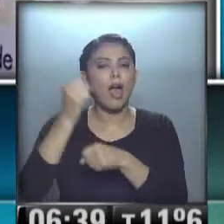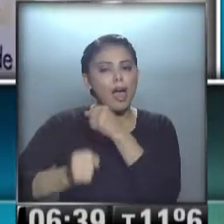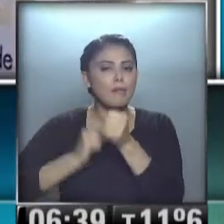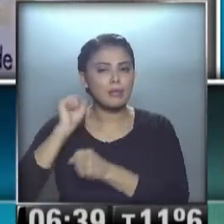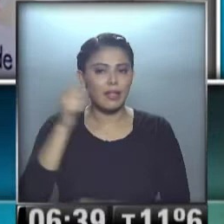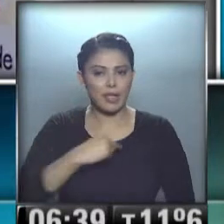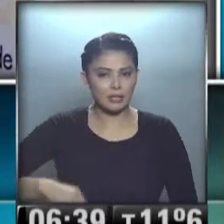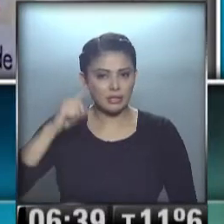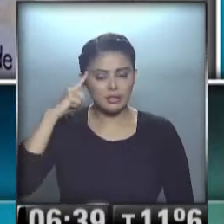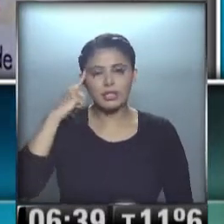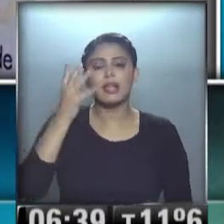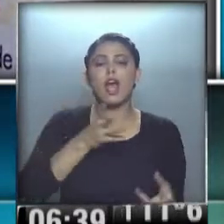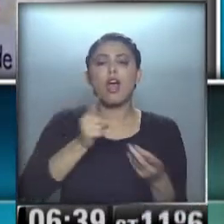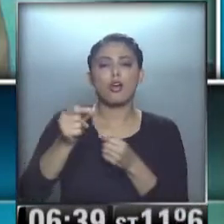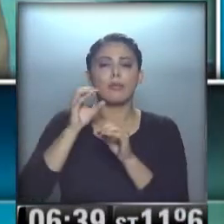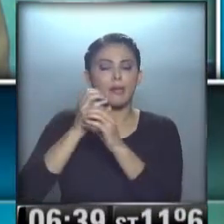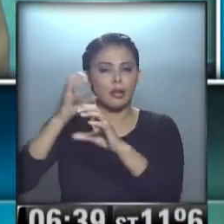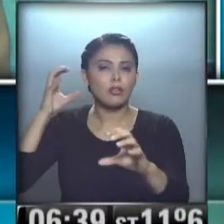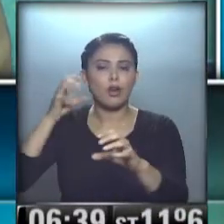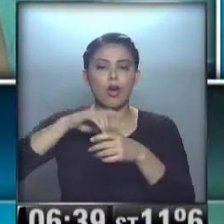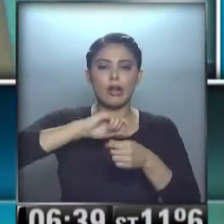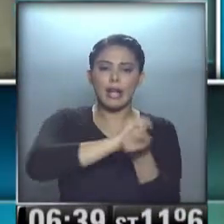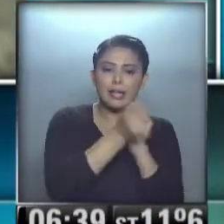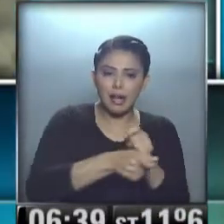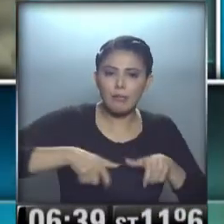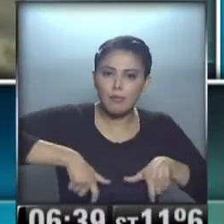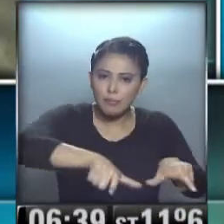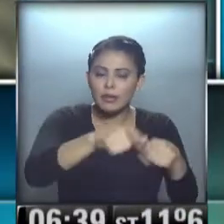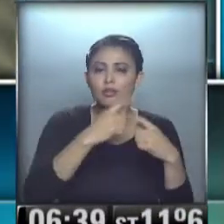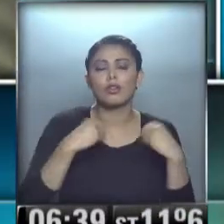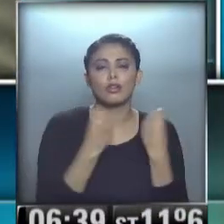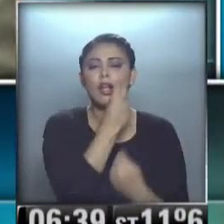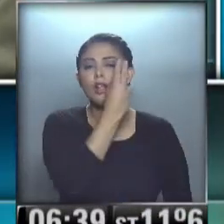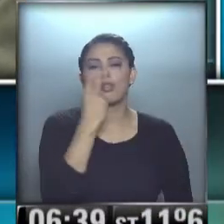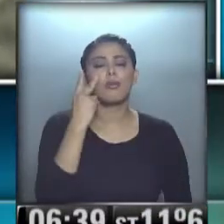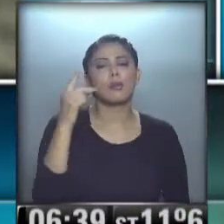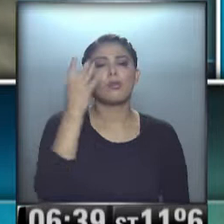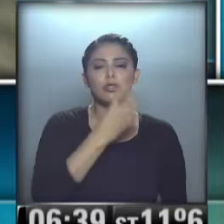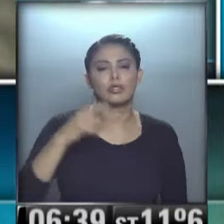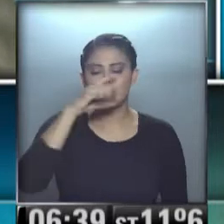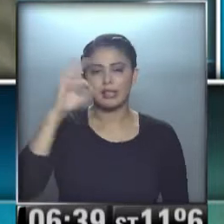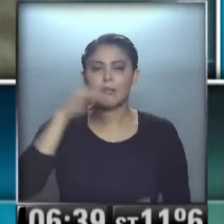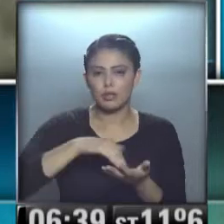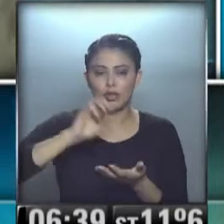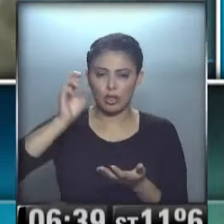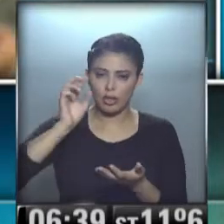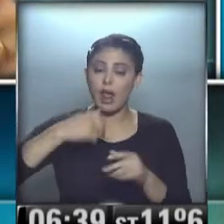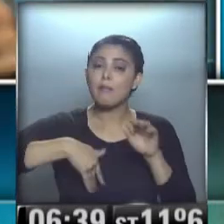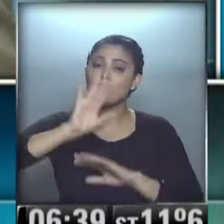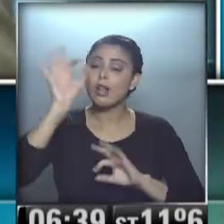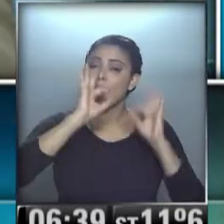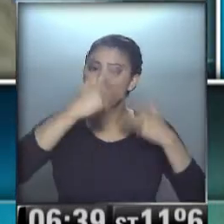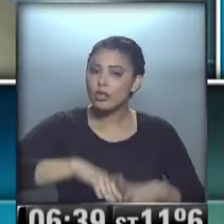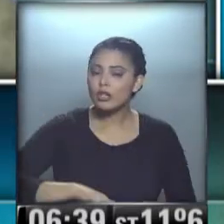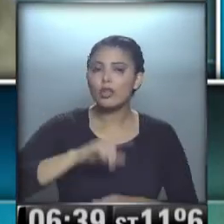equipamiento, vagones y renovar vías para el Belgrano Cargas por 2.470 millones de dólares. Varios de los proyectos serán realizados